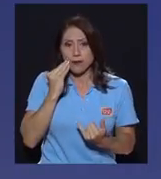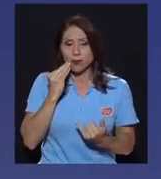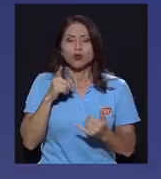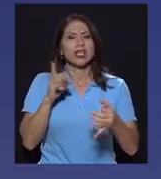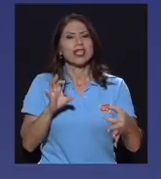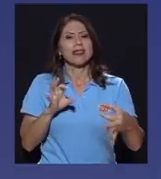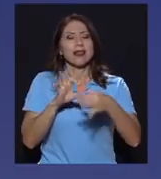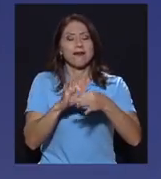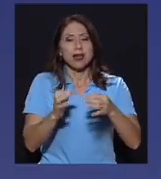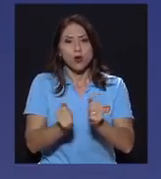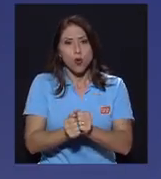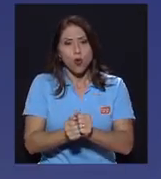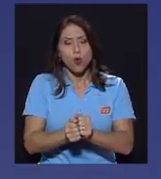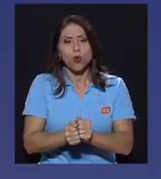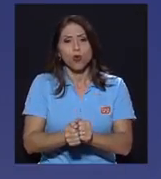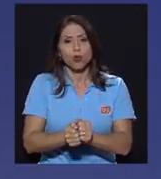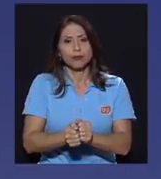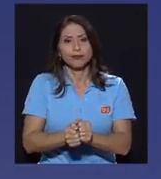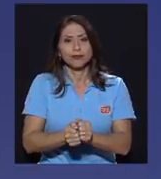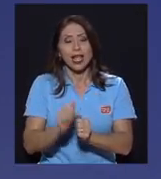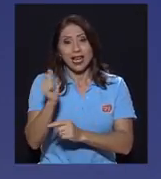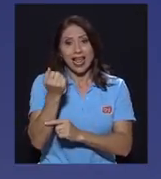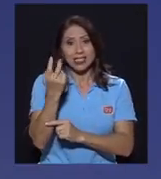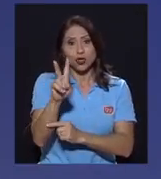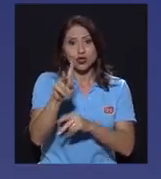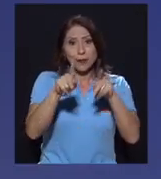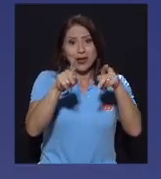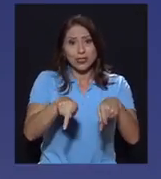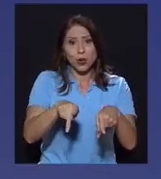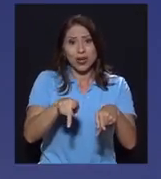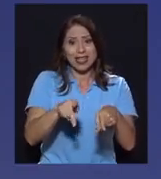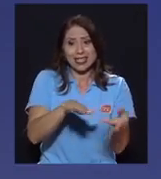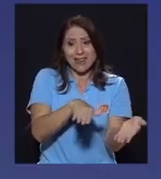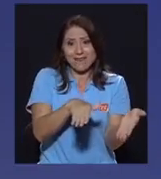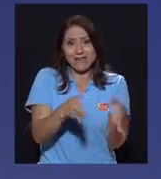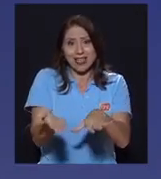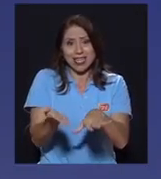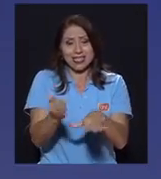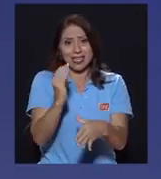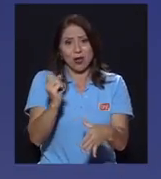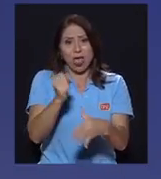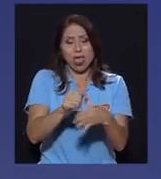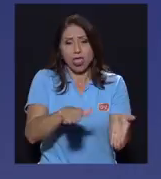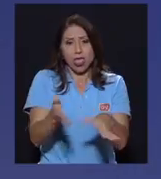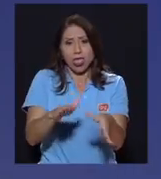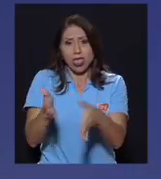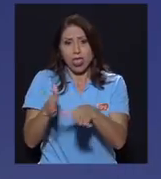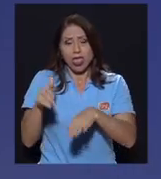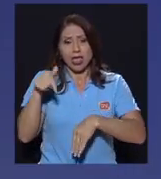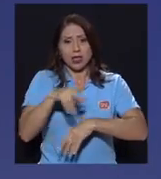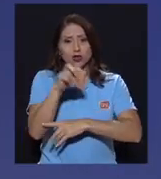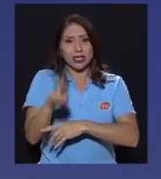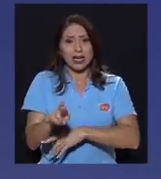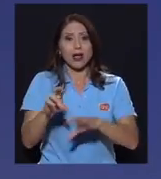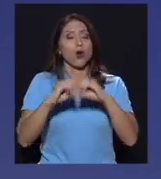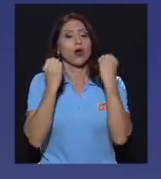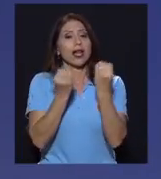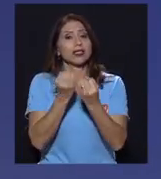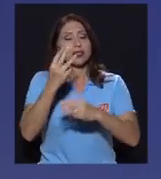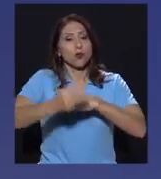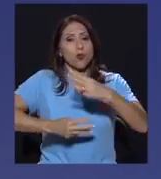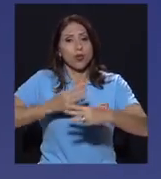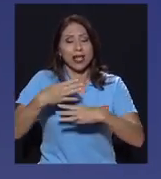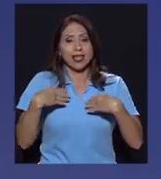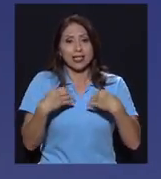y tiene que ver con las 12 personas que fallecen víctimas de homicidios en nuestro país y gradualmente la organización mundial de la